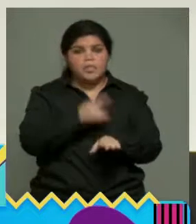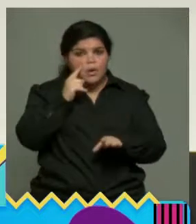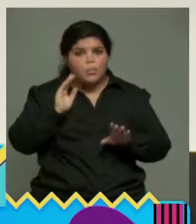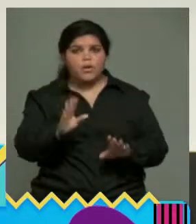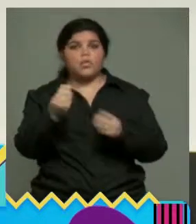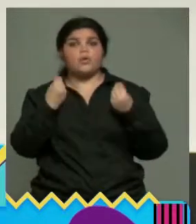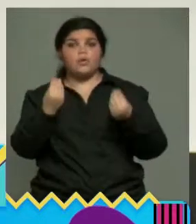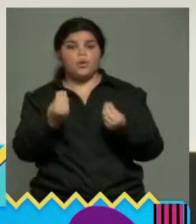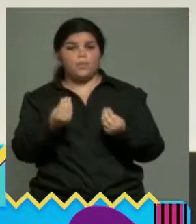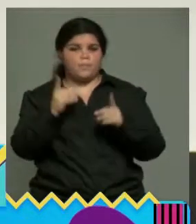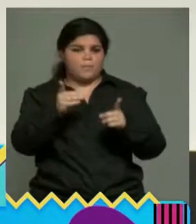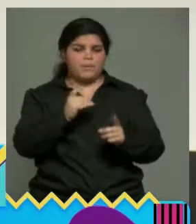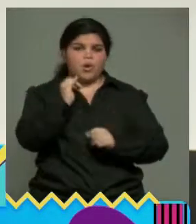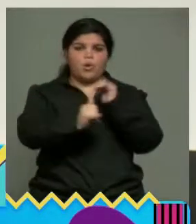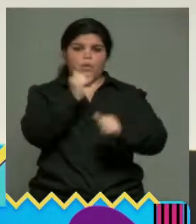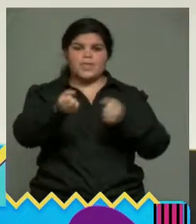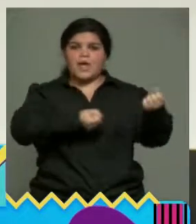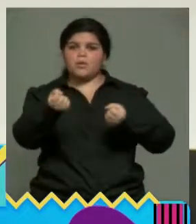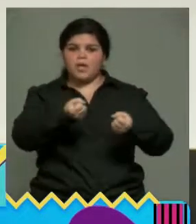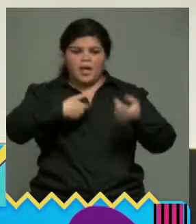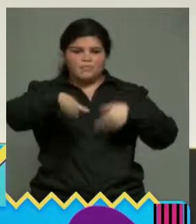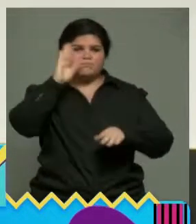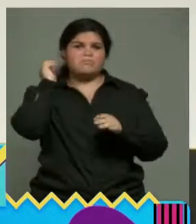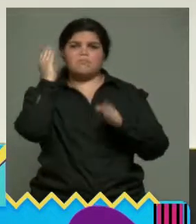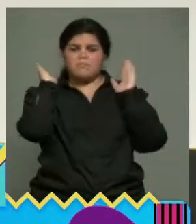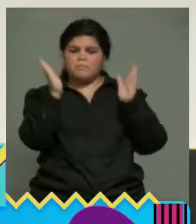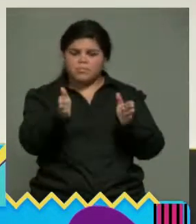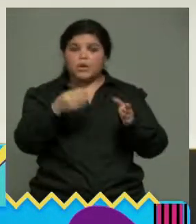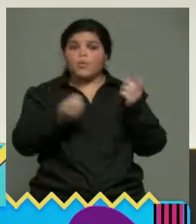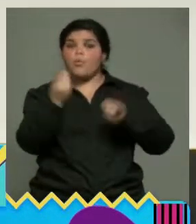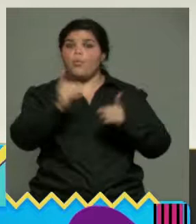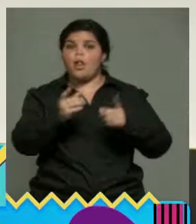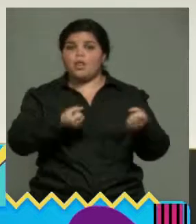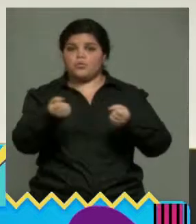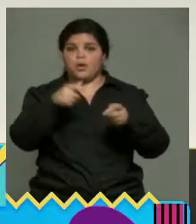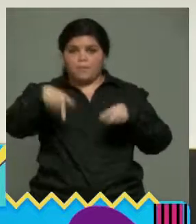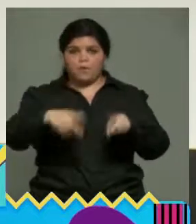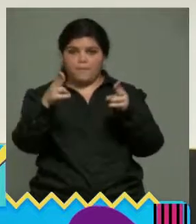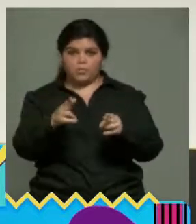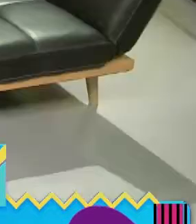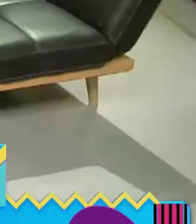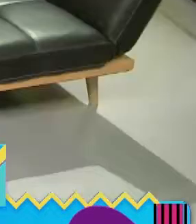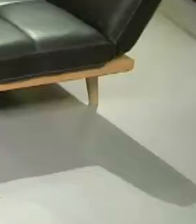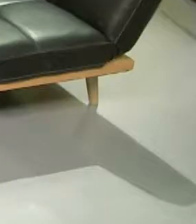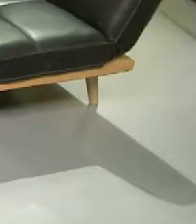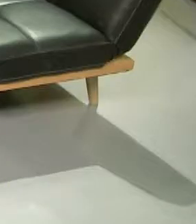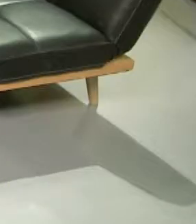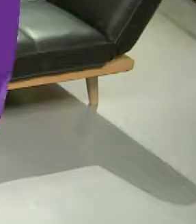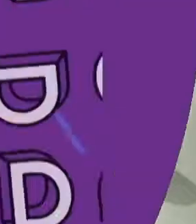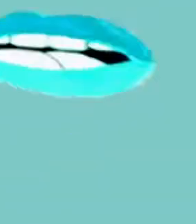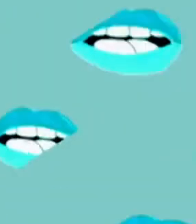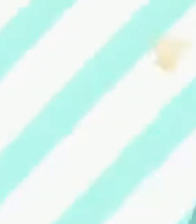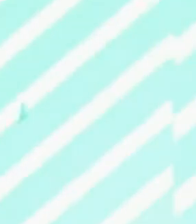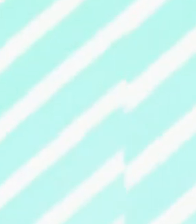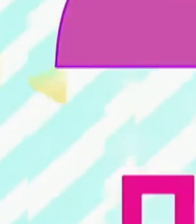el tema de cuando uno conduce tiene que ser lo más importante que está haciendo en ese momento. Vamos a una pausa y enseguida volvemos.